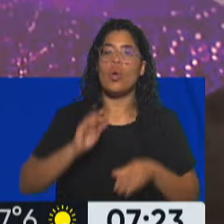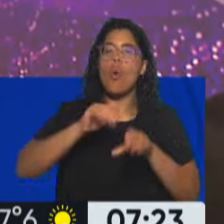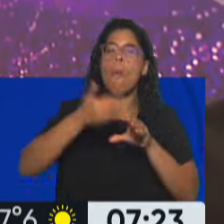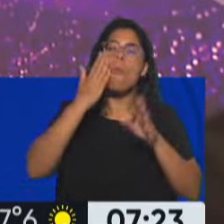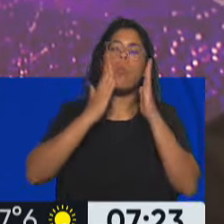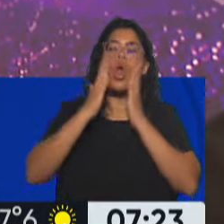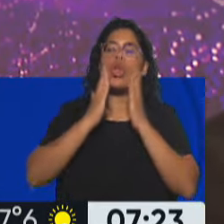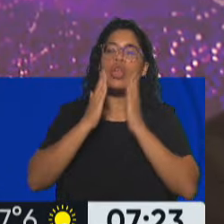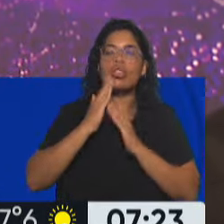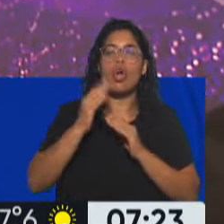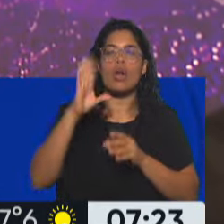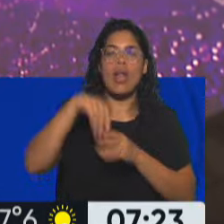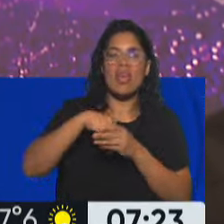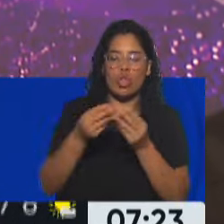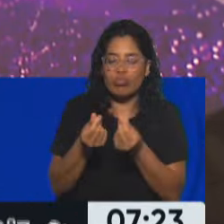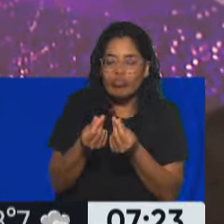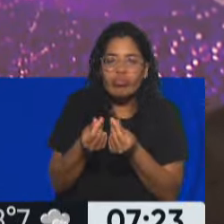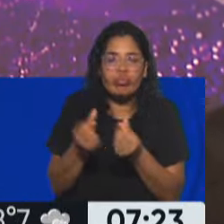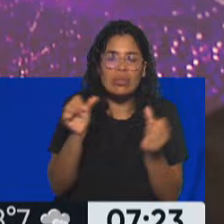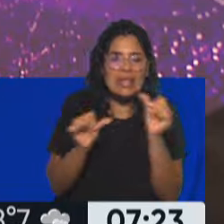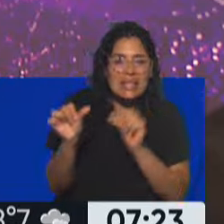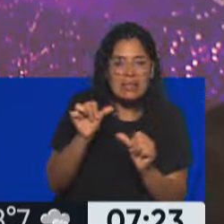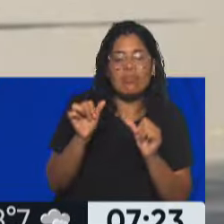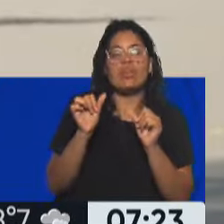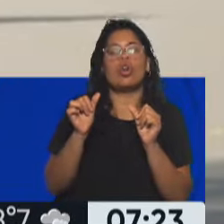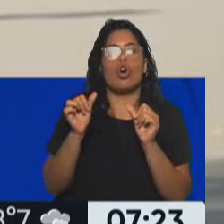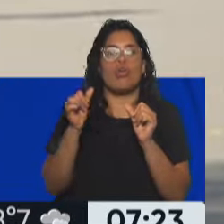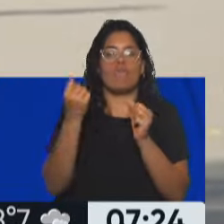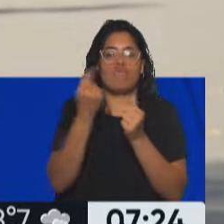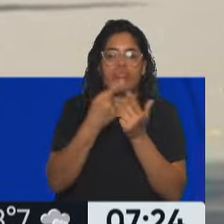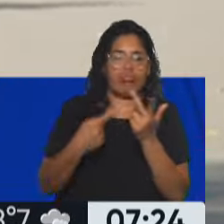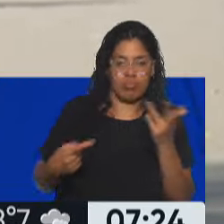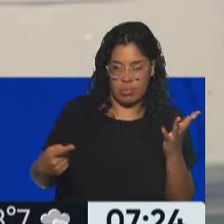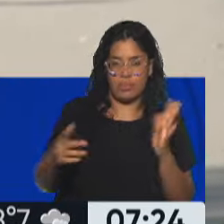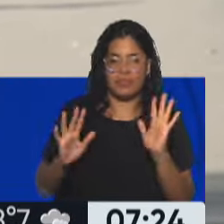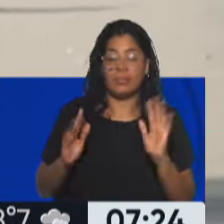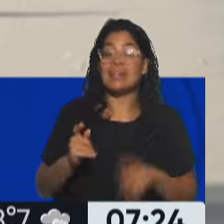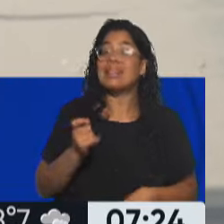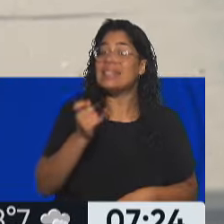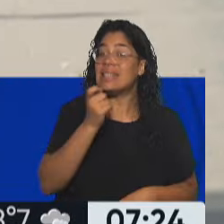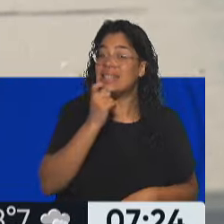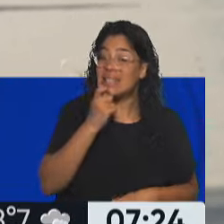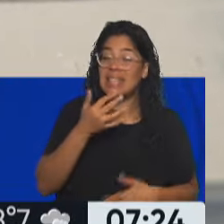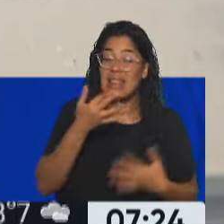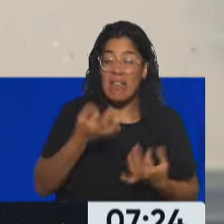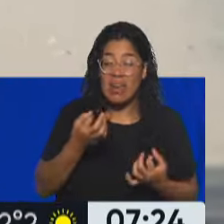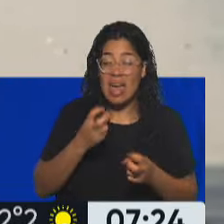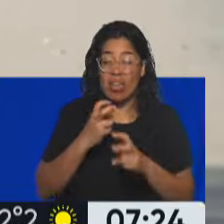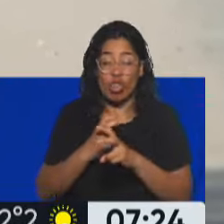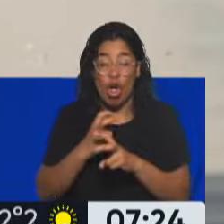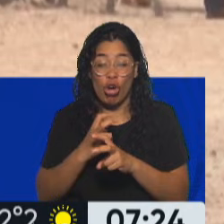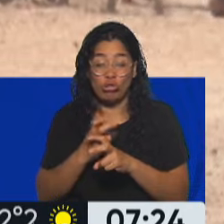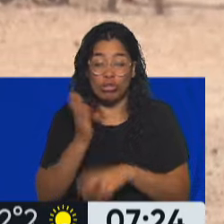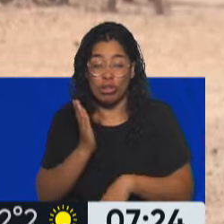componentes químicos y componentes físicos, cada uno actúa de distinta manera, pero si fuesen realmente tóxicos, como